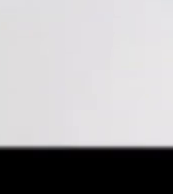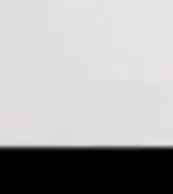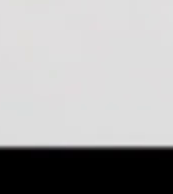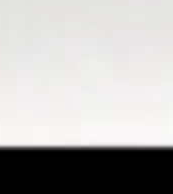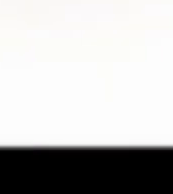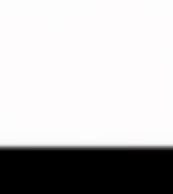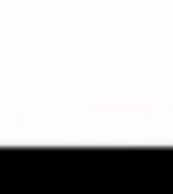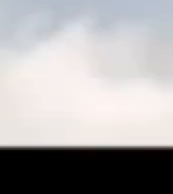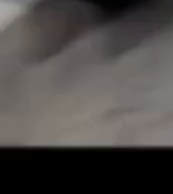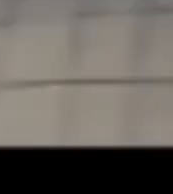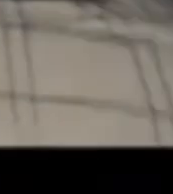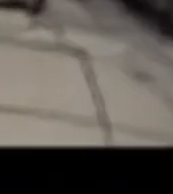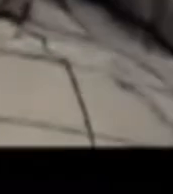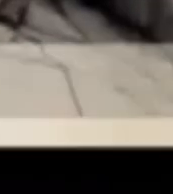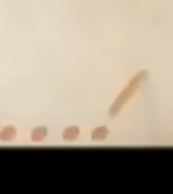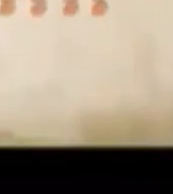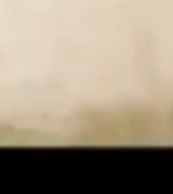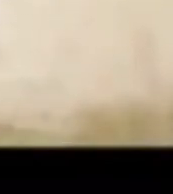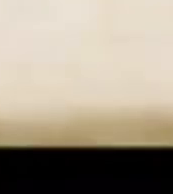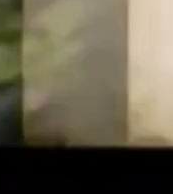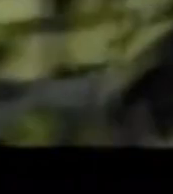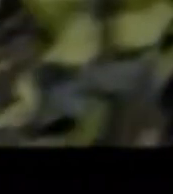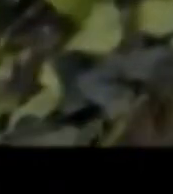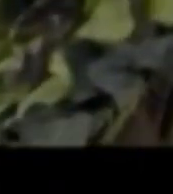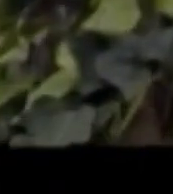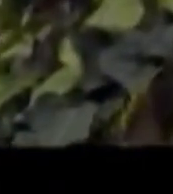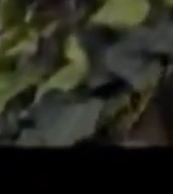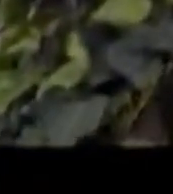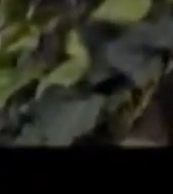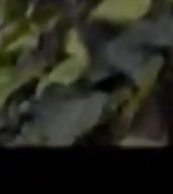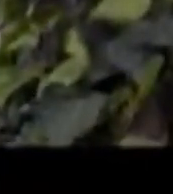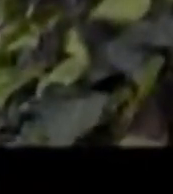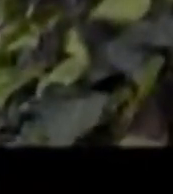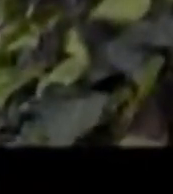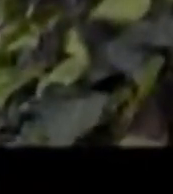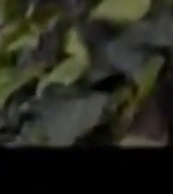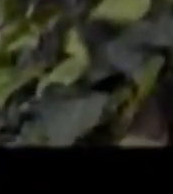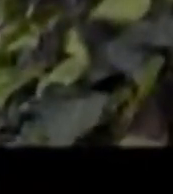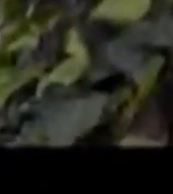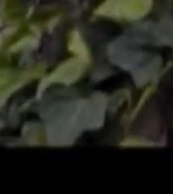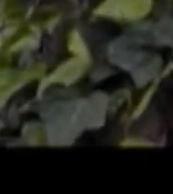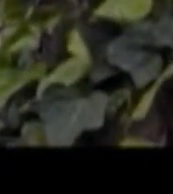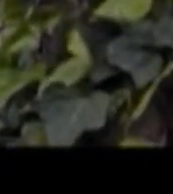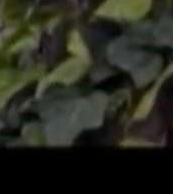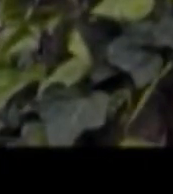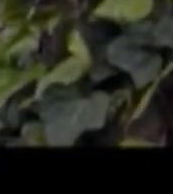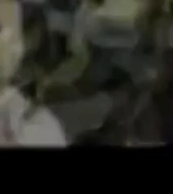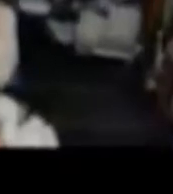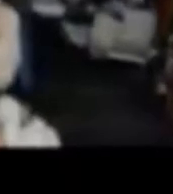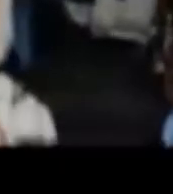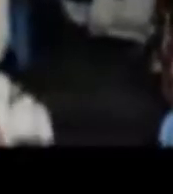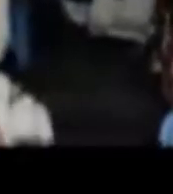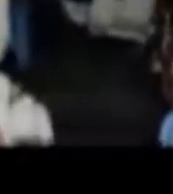antes de que los devoren la serpiente paz a que nos que esta es una réplica de la pequeña virgen de madera que hizo legarda un maestro